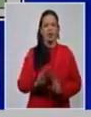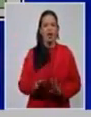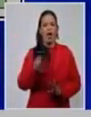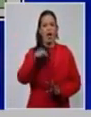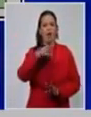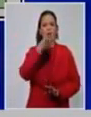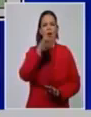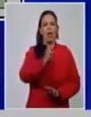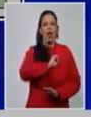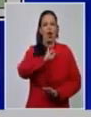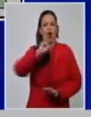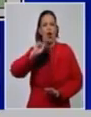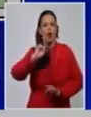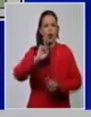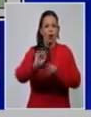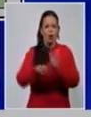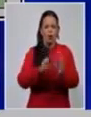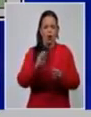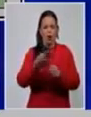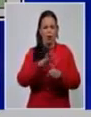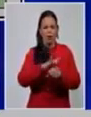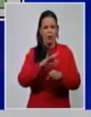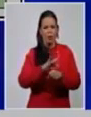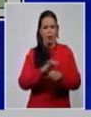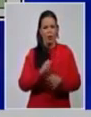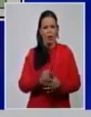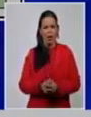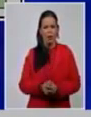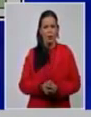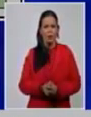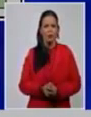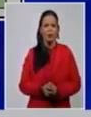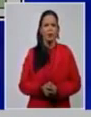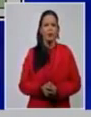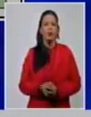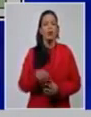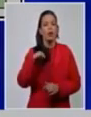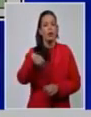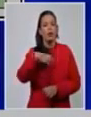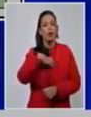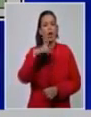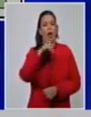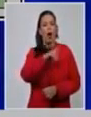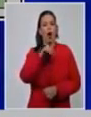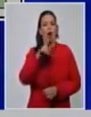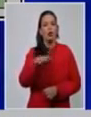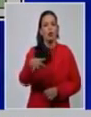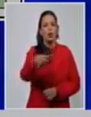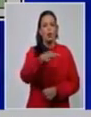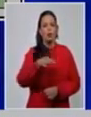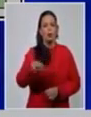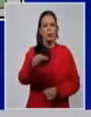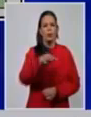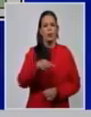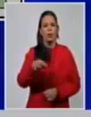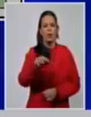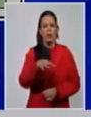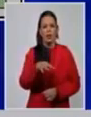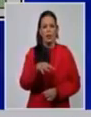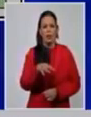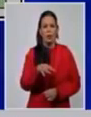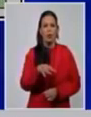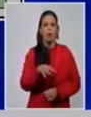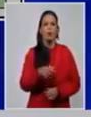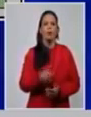lograrlo en esta ocasión, pues reporta casos en 11 municipios con una mayor complejidad, en